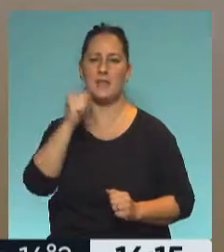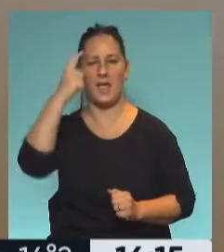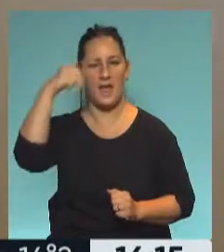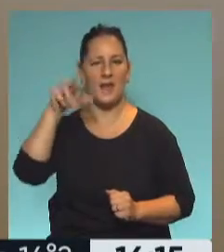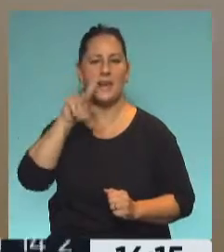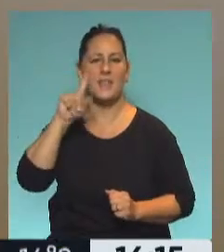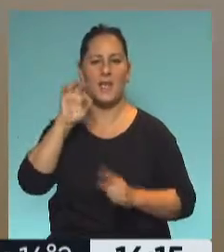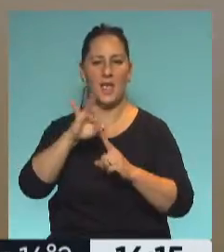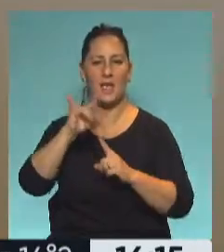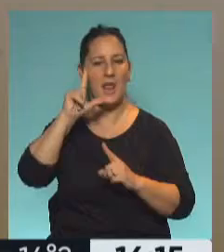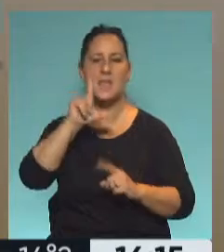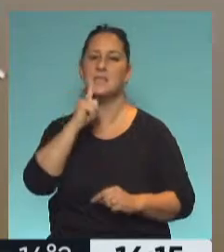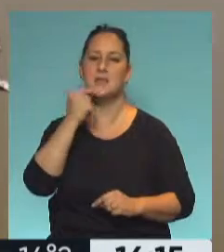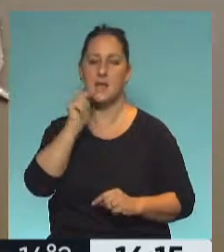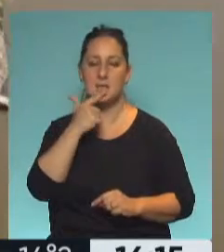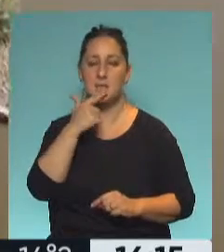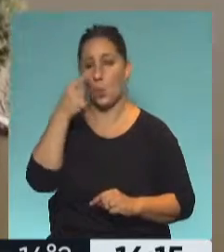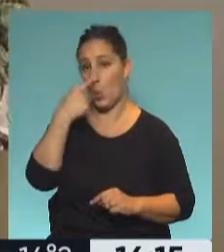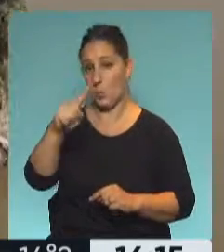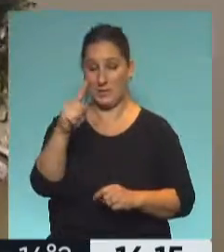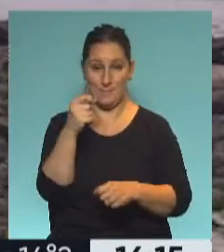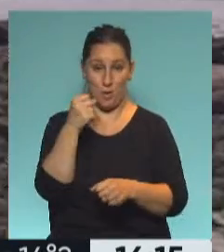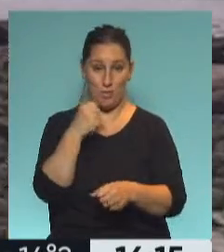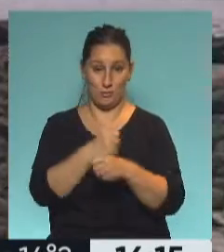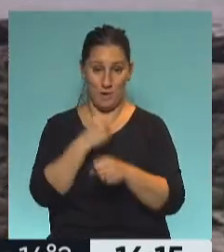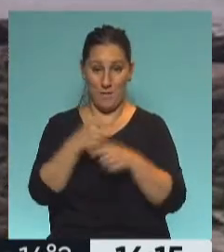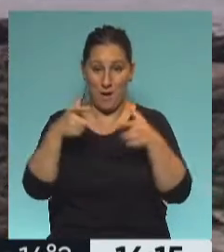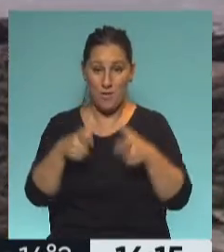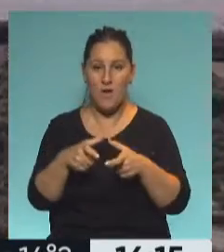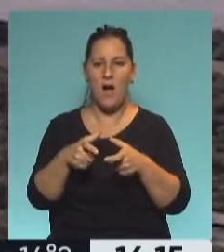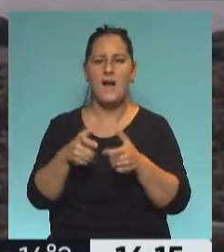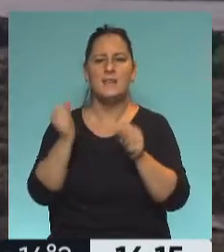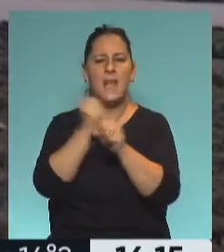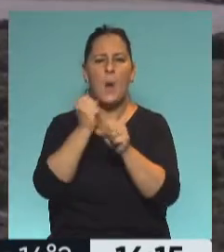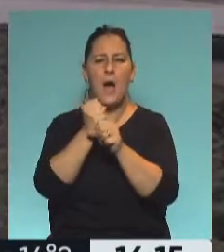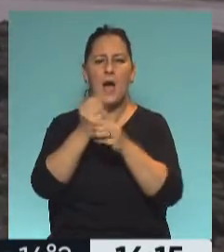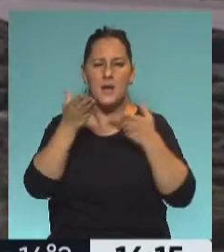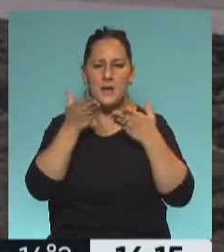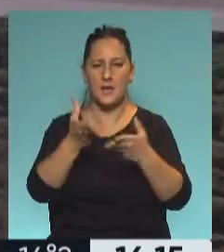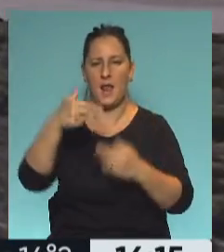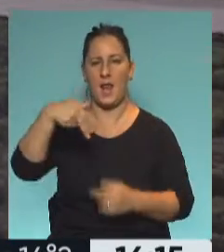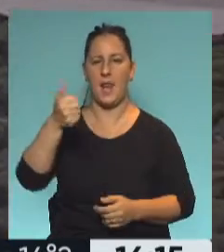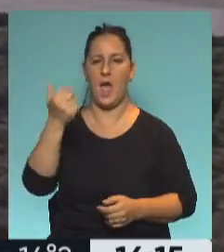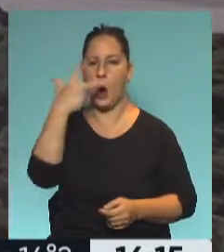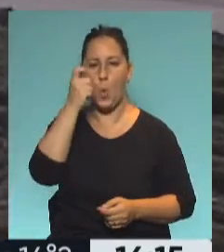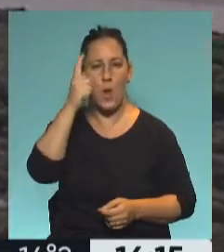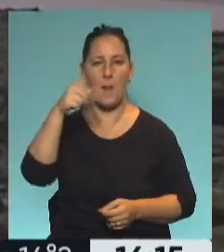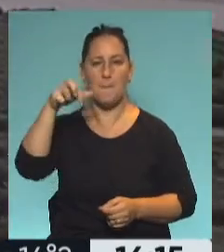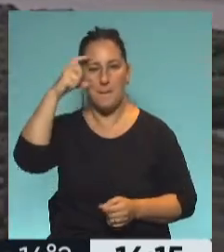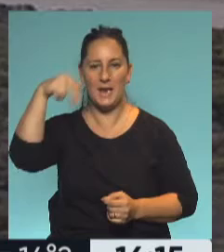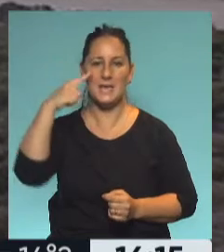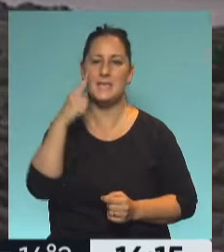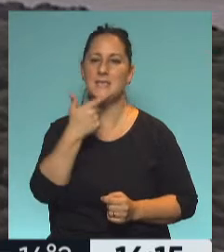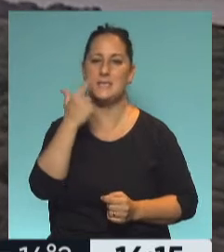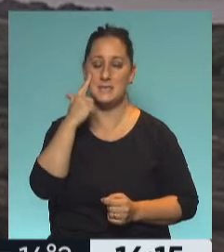Iglesias, y también en este último trabajo, que está en este último corte que están presentando, ha trabajado en colaboración con Nahuel Penisi, que está ahí